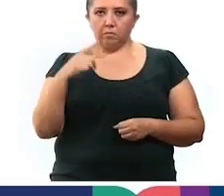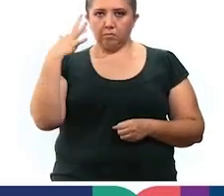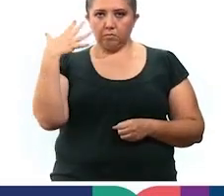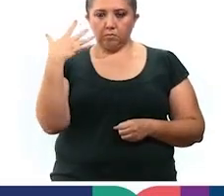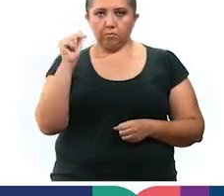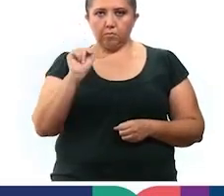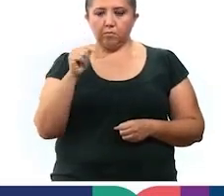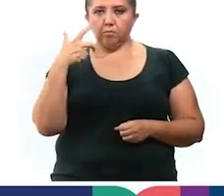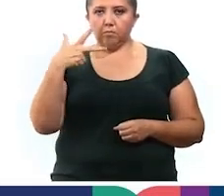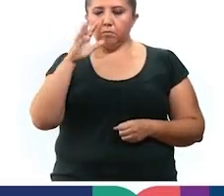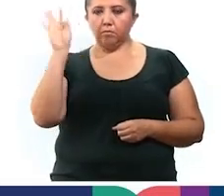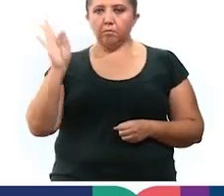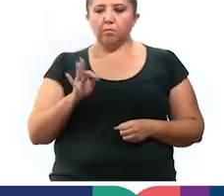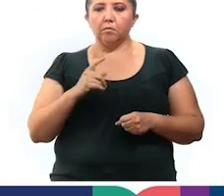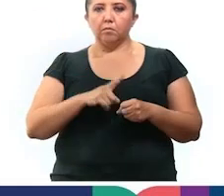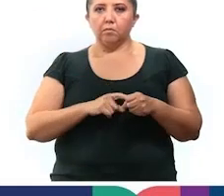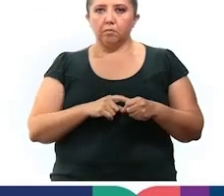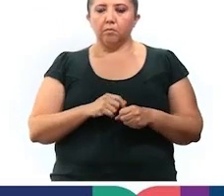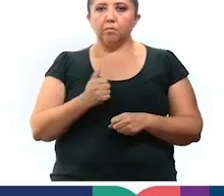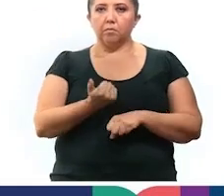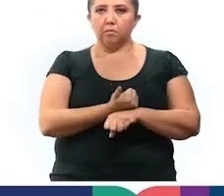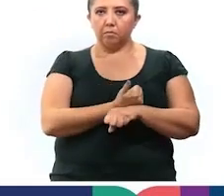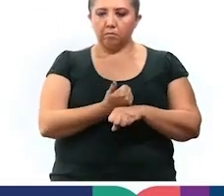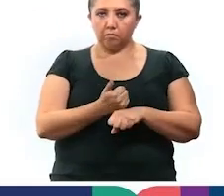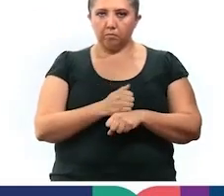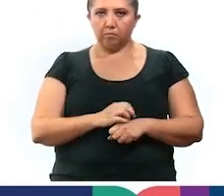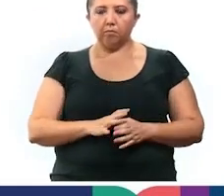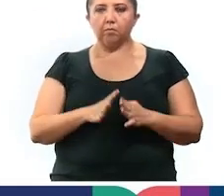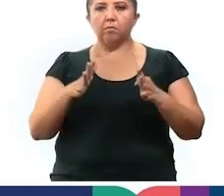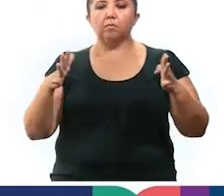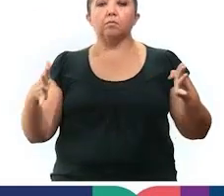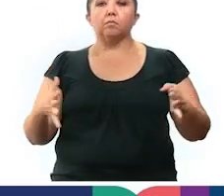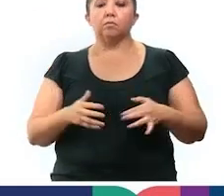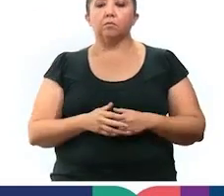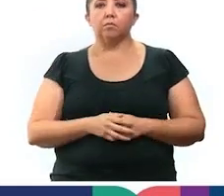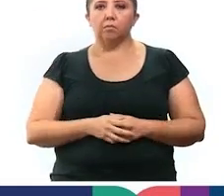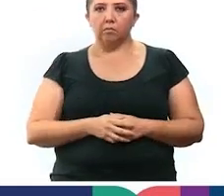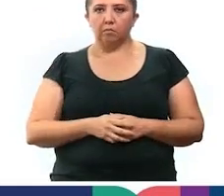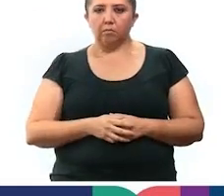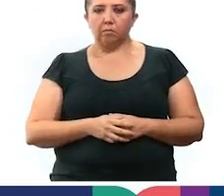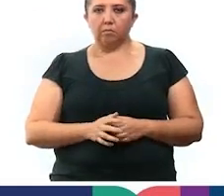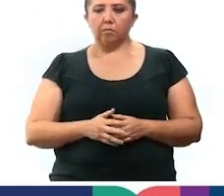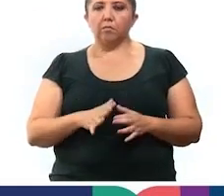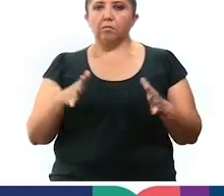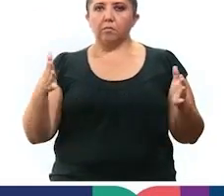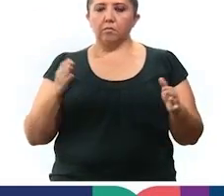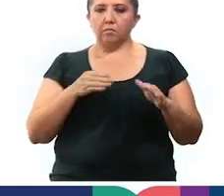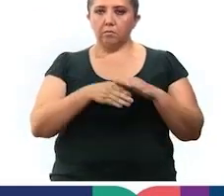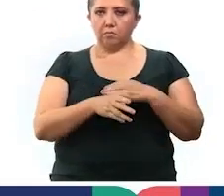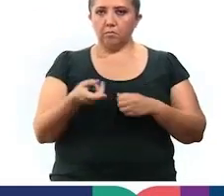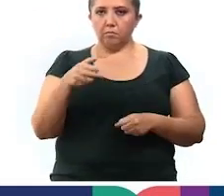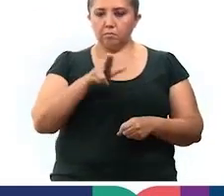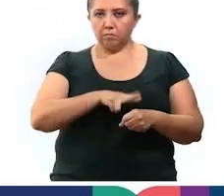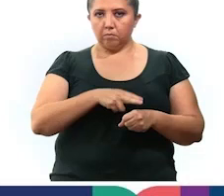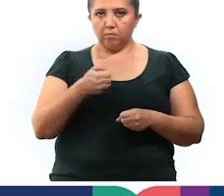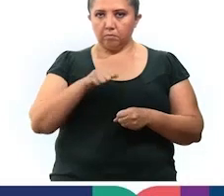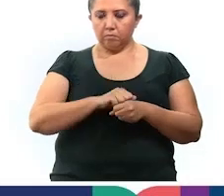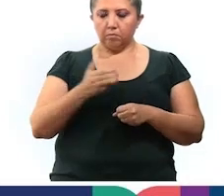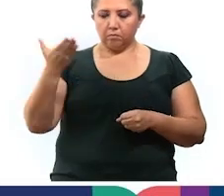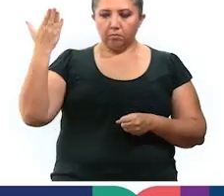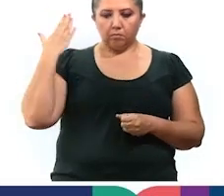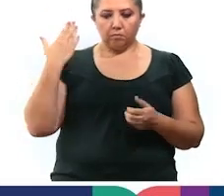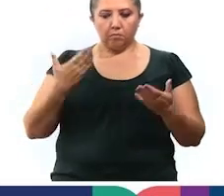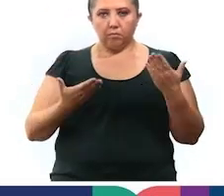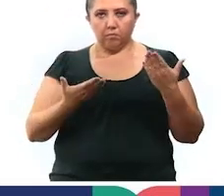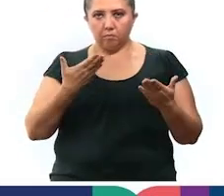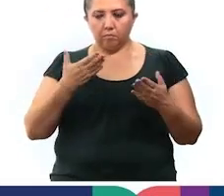del 50.8%. Está en color amarillo y en ascenso. El incremento en admisiones hospitalarias de la semana con